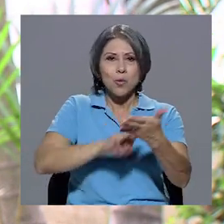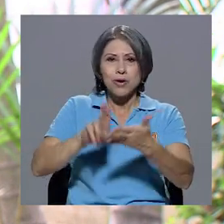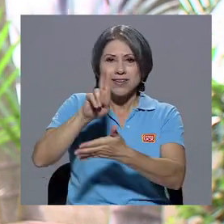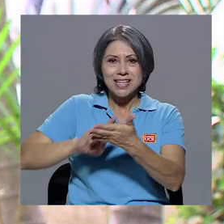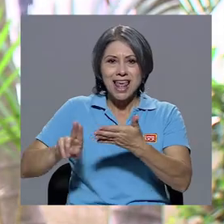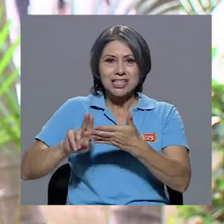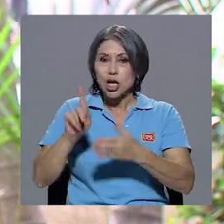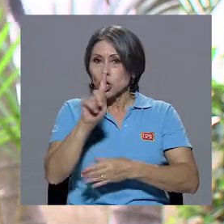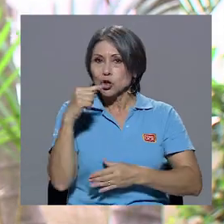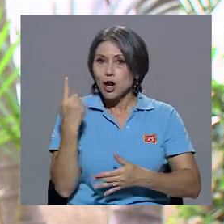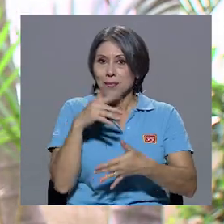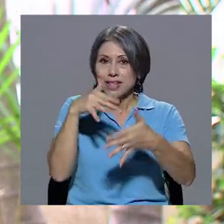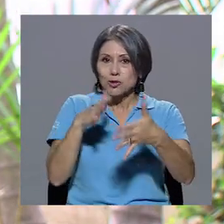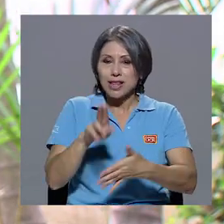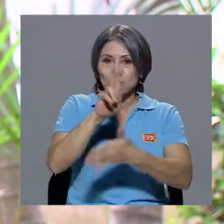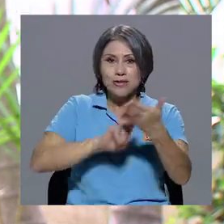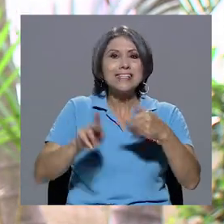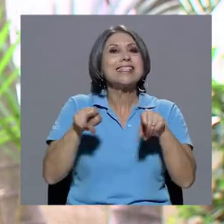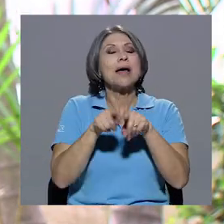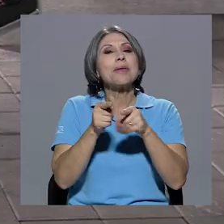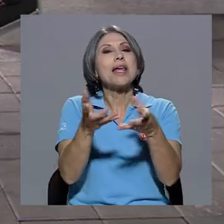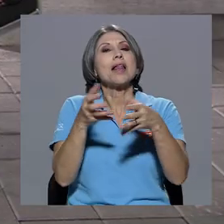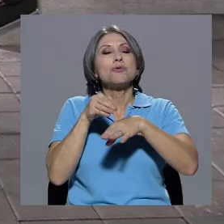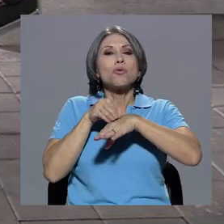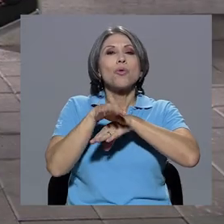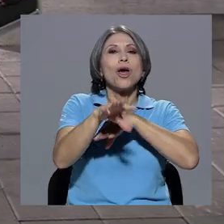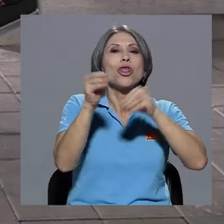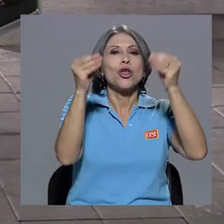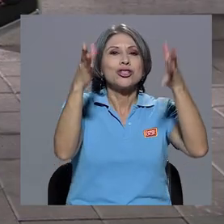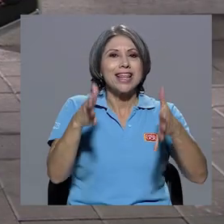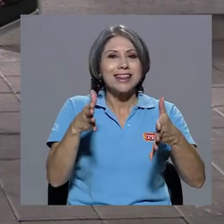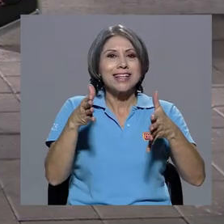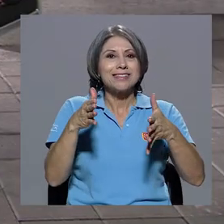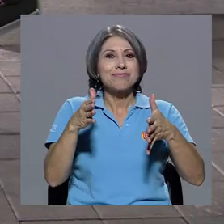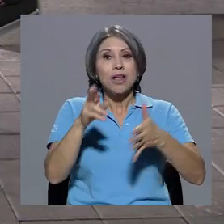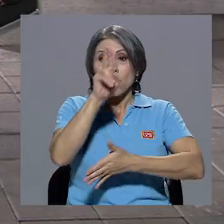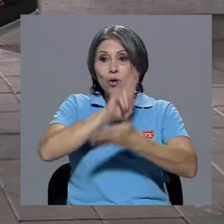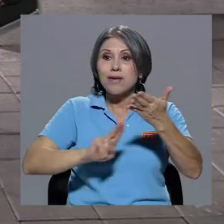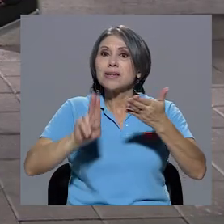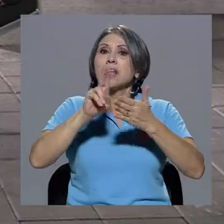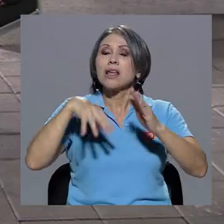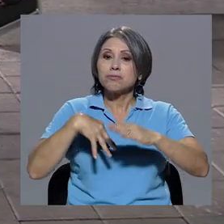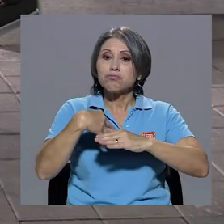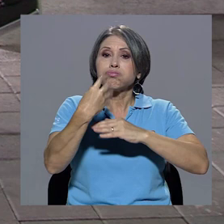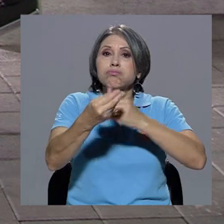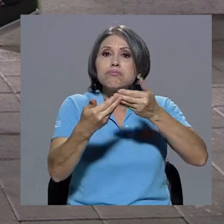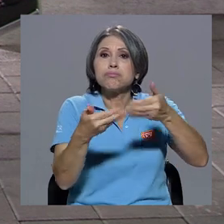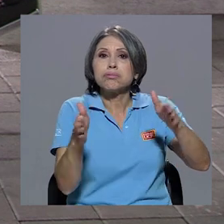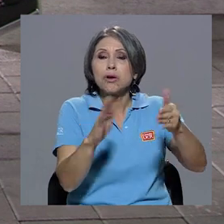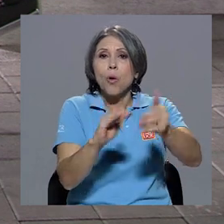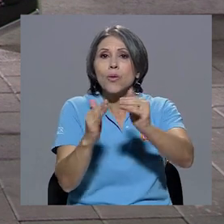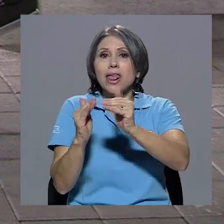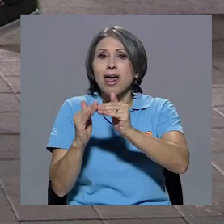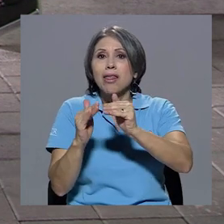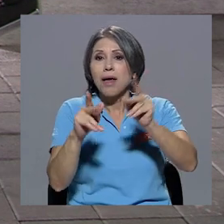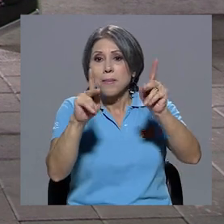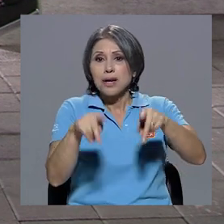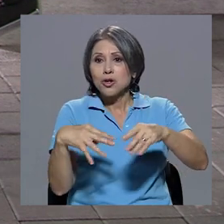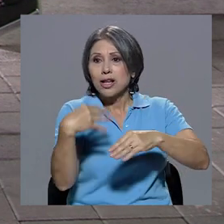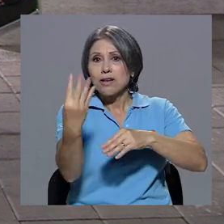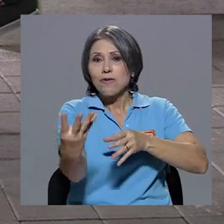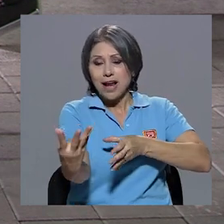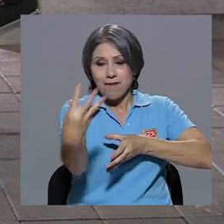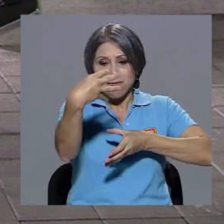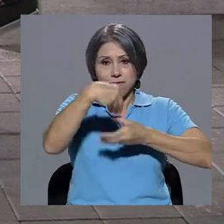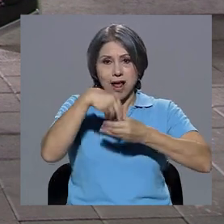y digamos, a los estudiantes universitarios, sino también a los docentes y abrir las universidades a la comunidad en general y que las personas de afuera vengan a